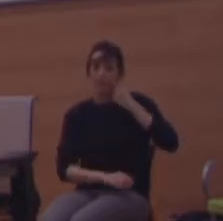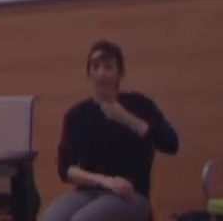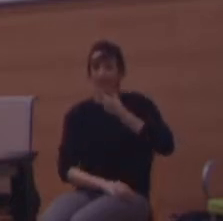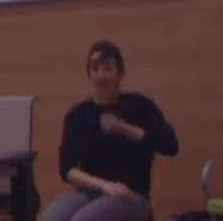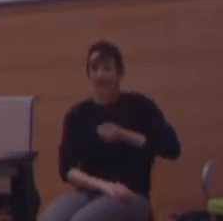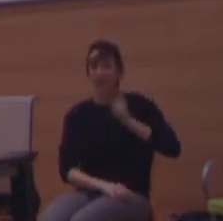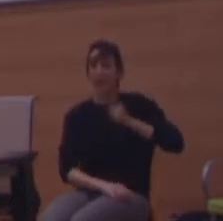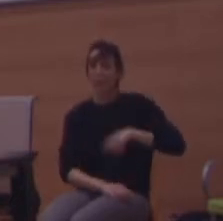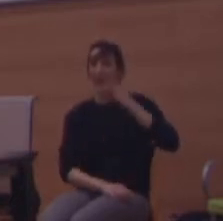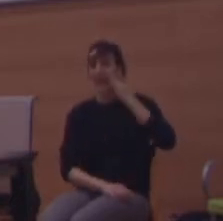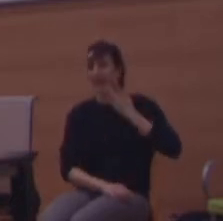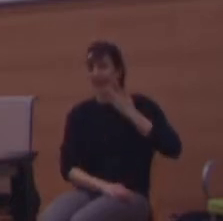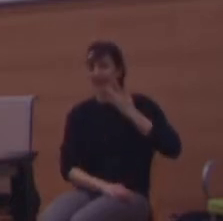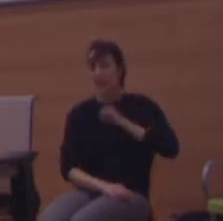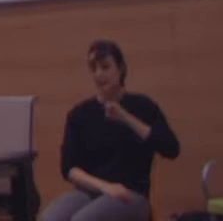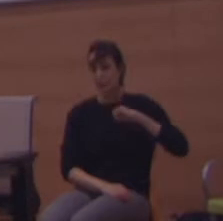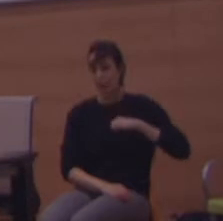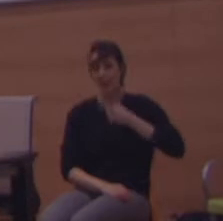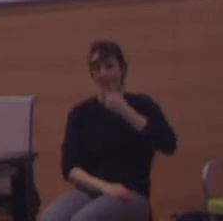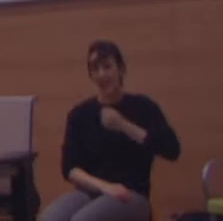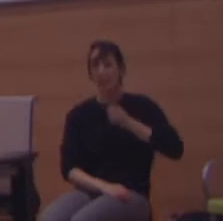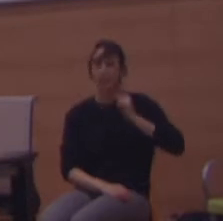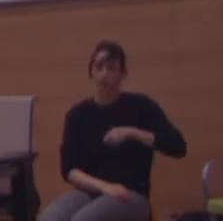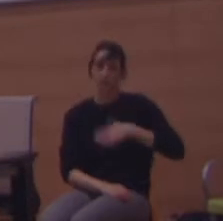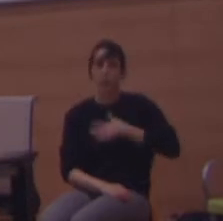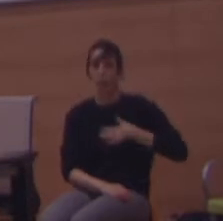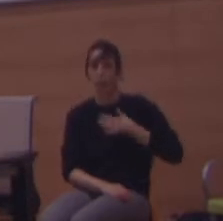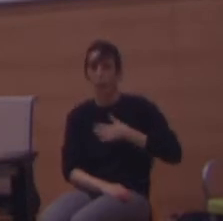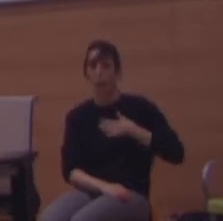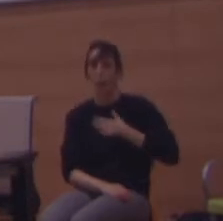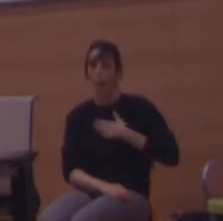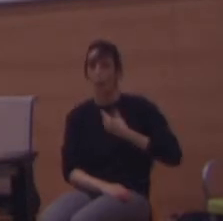higiene personal y, bueno, pues son mucho más cómodas.